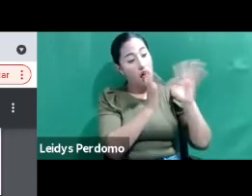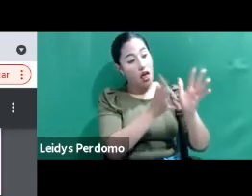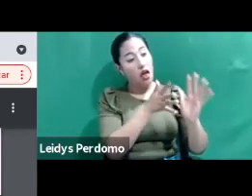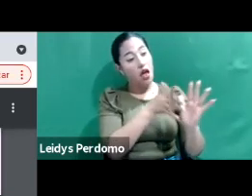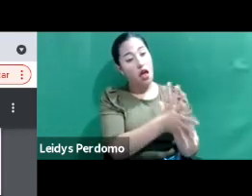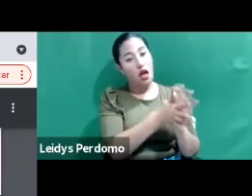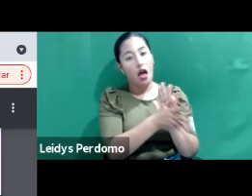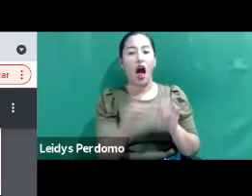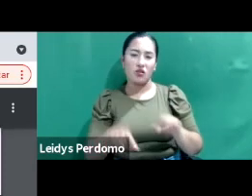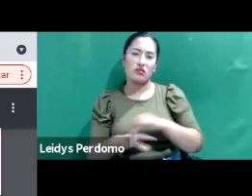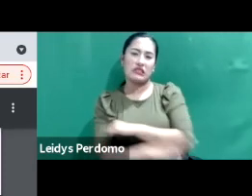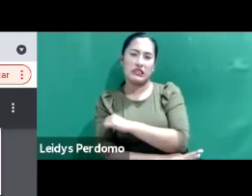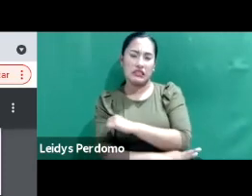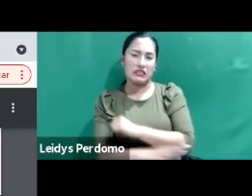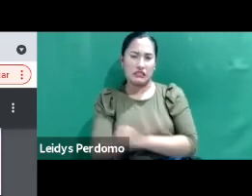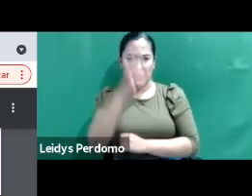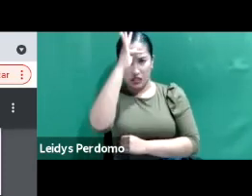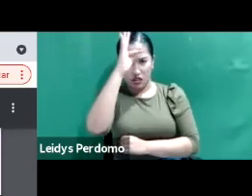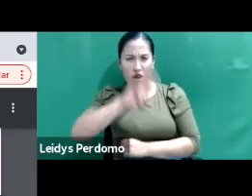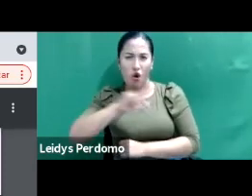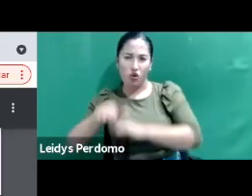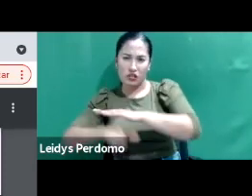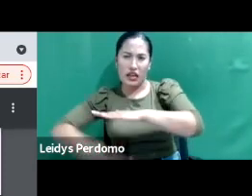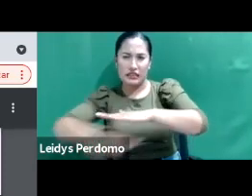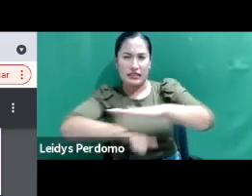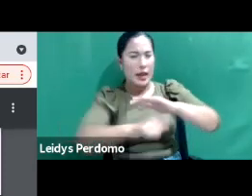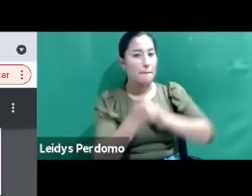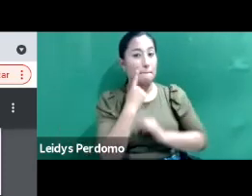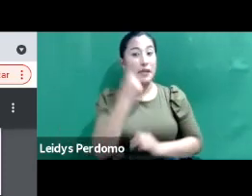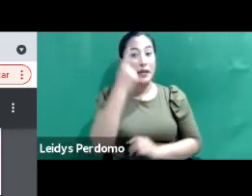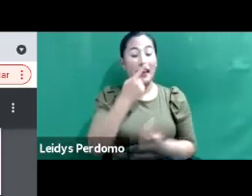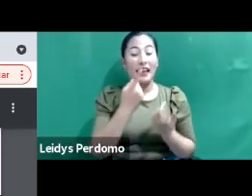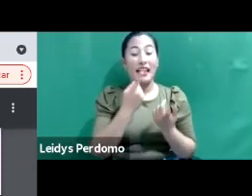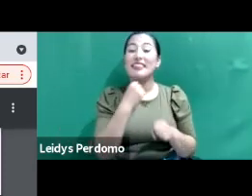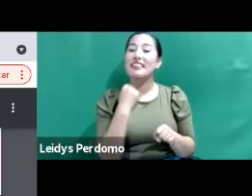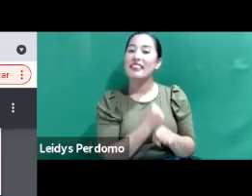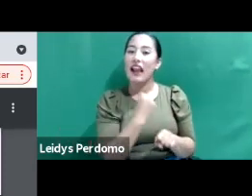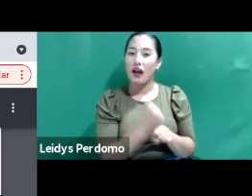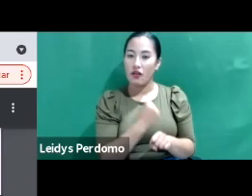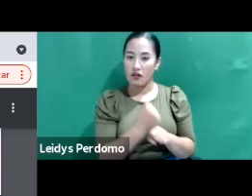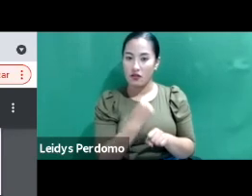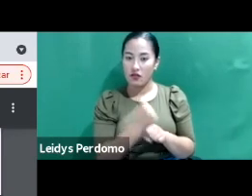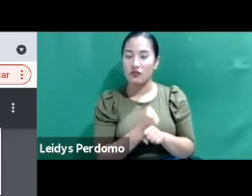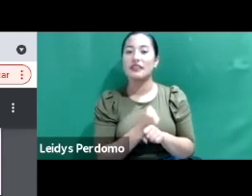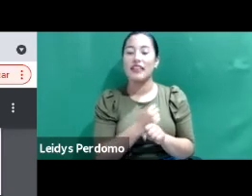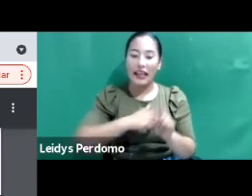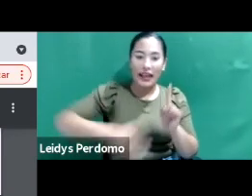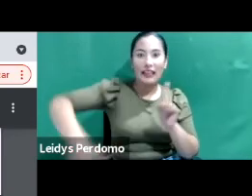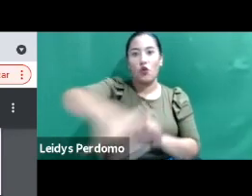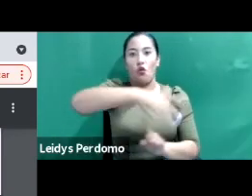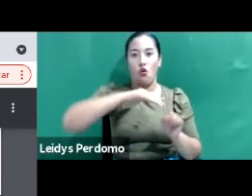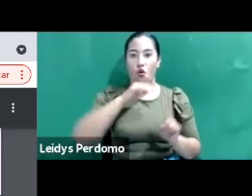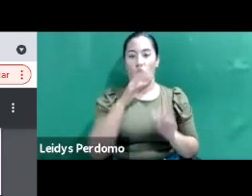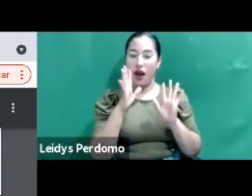incluso muchos otros psicólogos de otras áreas, entonces nuestro primer eje de trabajo sería la conceptualización del mismo. Y para ello,